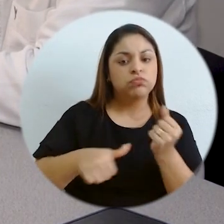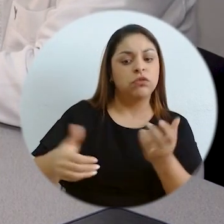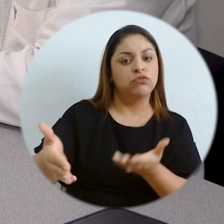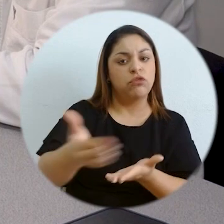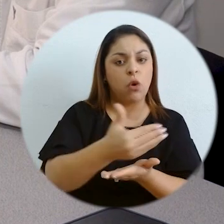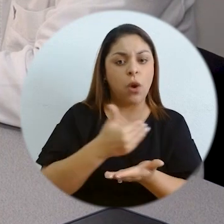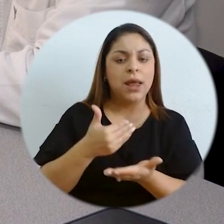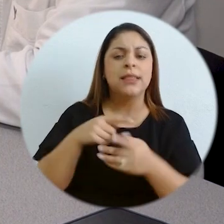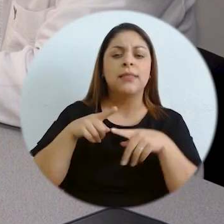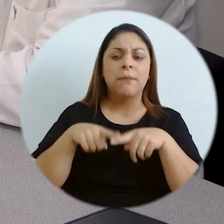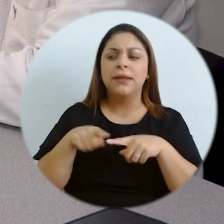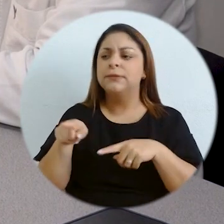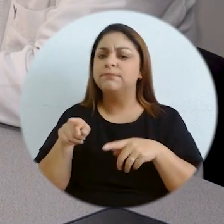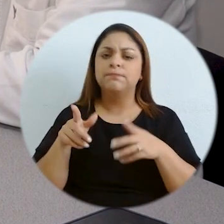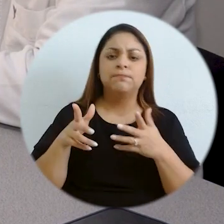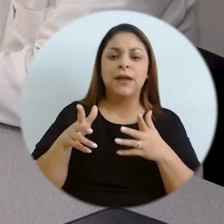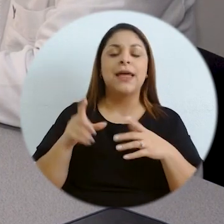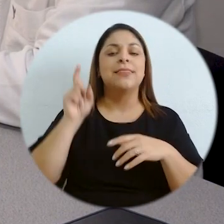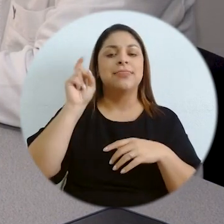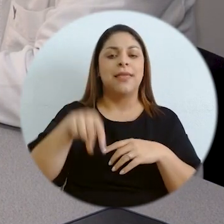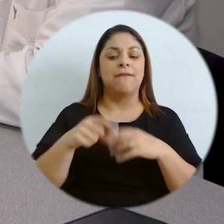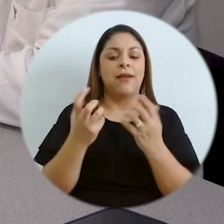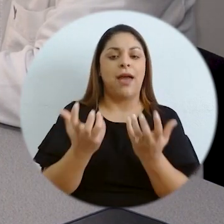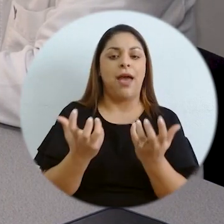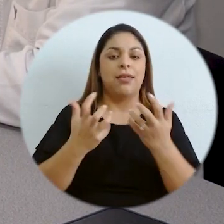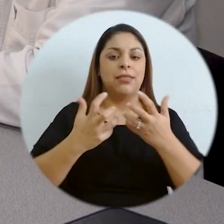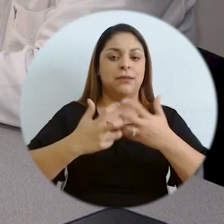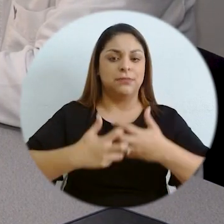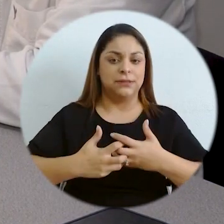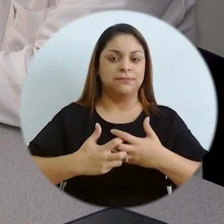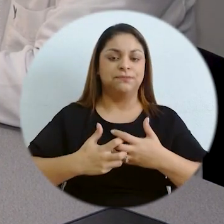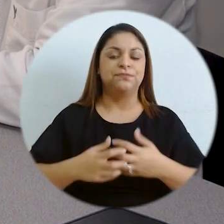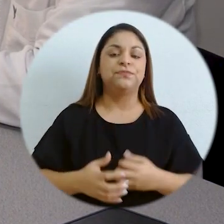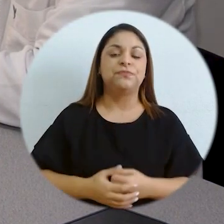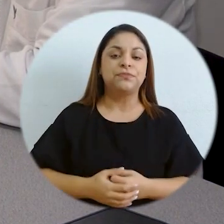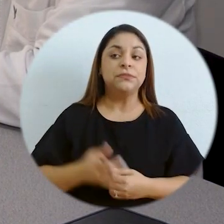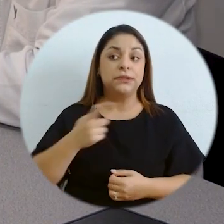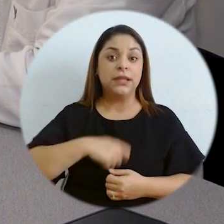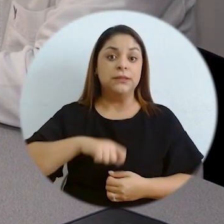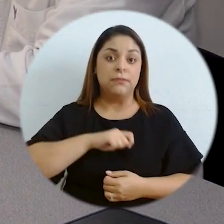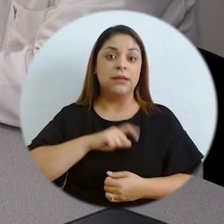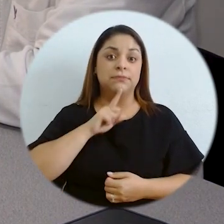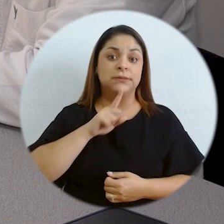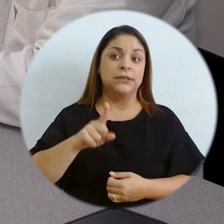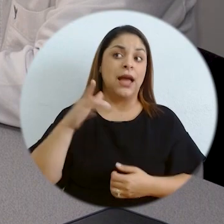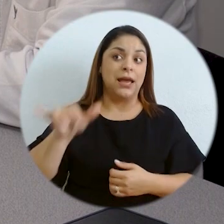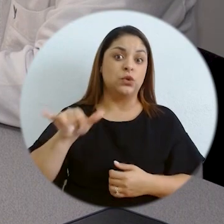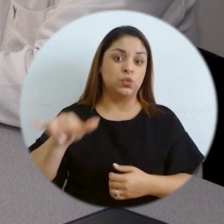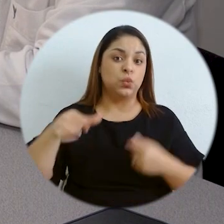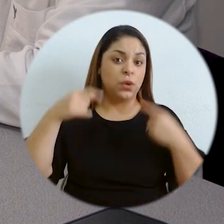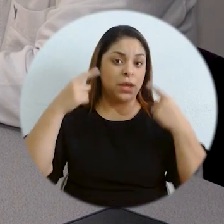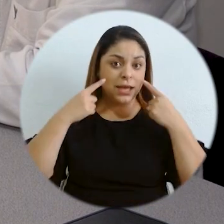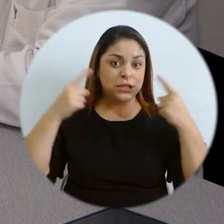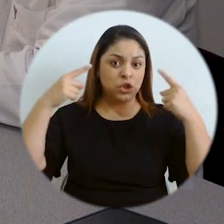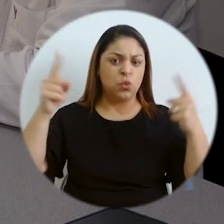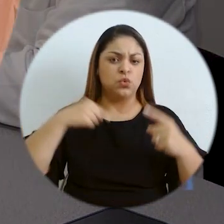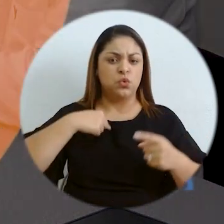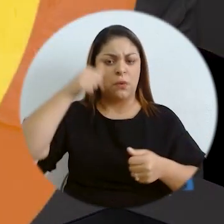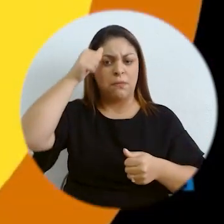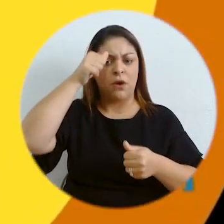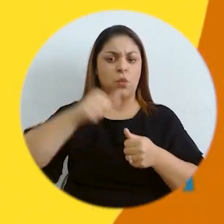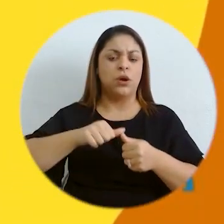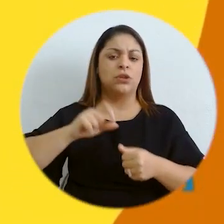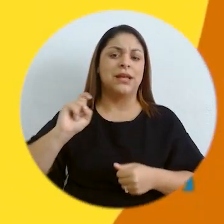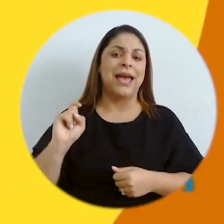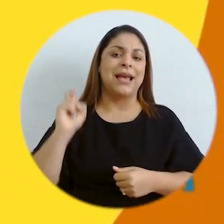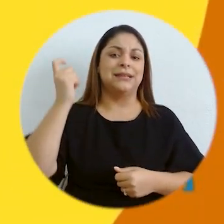respetar a los demás, pues claro, hay que adaptarlo. Y eso, por ejemplo, en el País Vasco es un caso de éxito. Yo recuerdo a Odón Elorza, que es